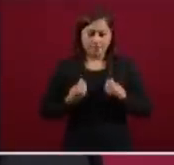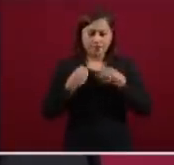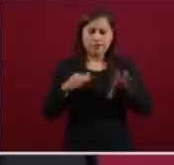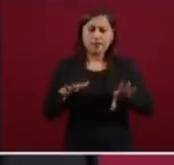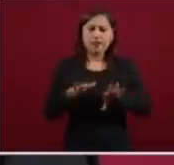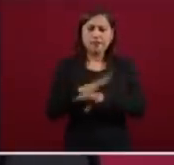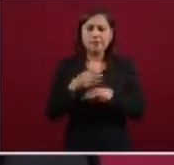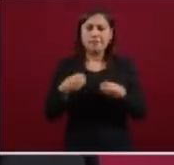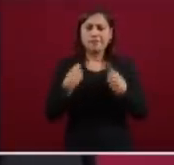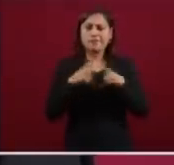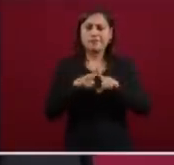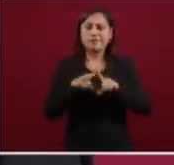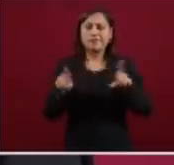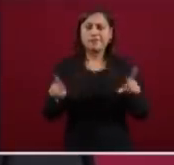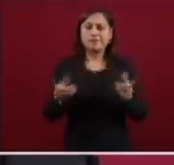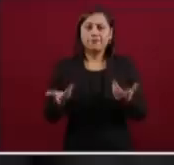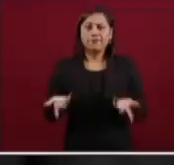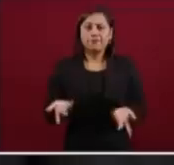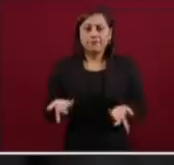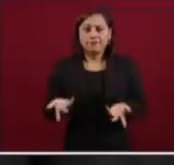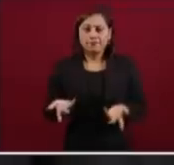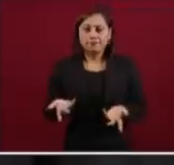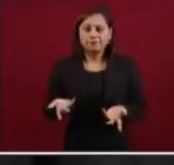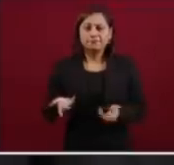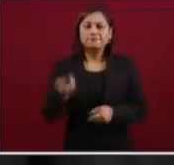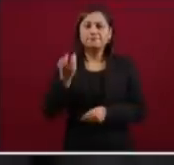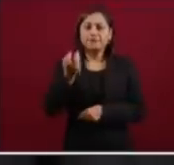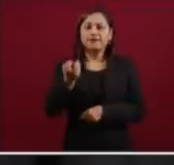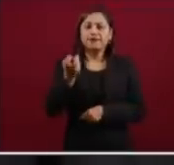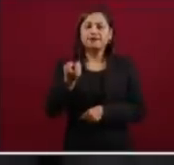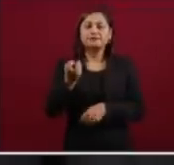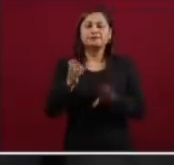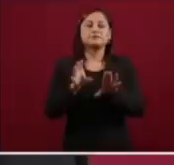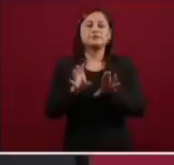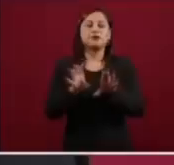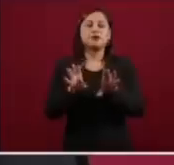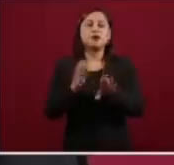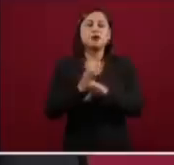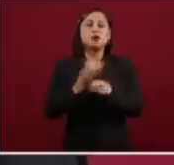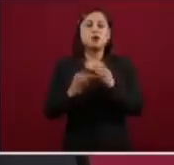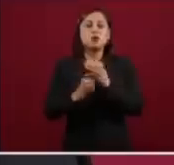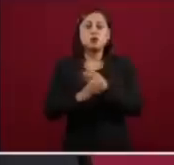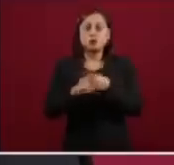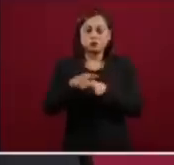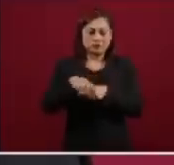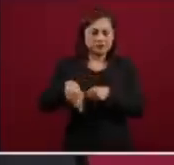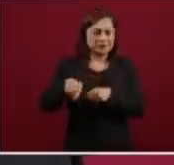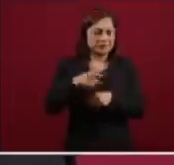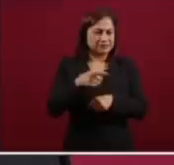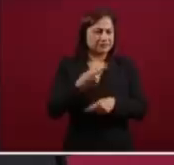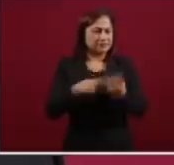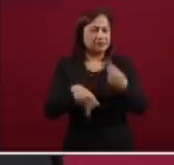hacer a un lado lo que no sea el fin